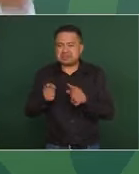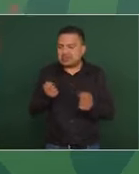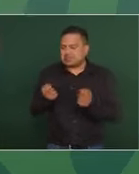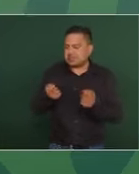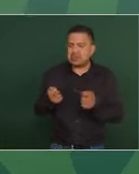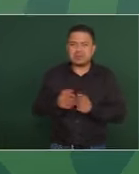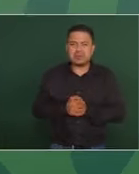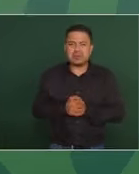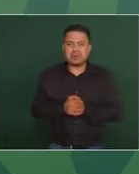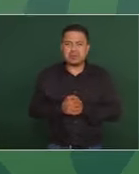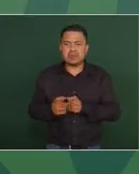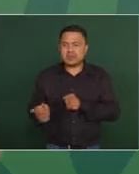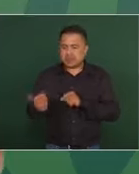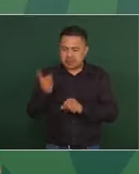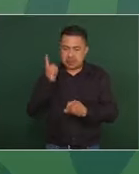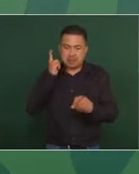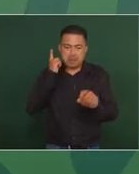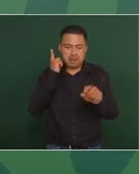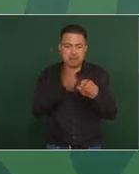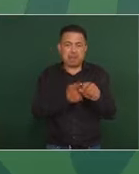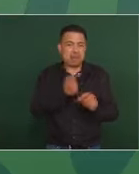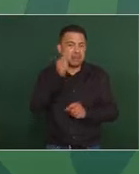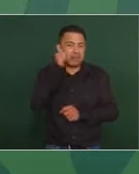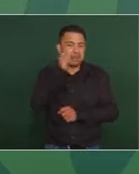nos bloqueaban por completo.